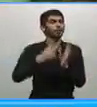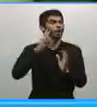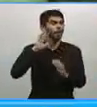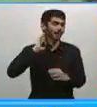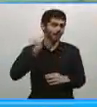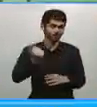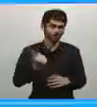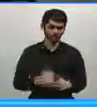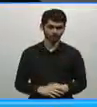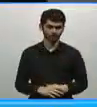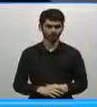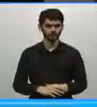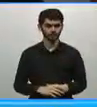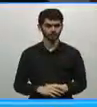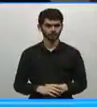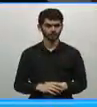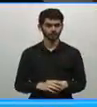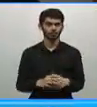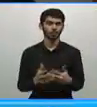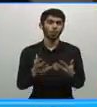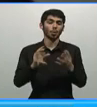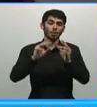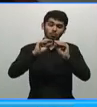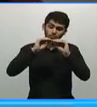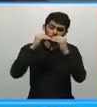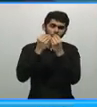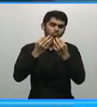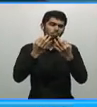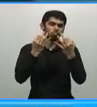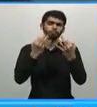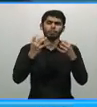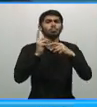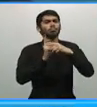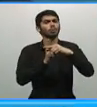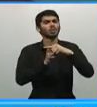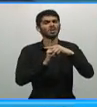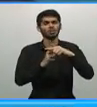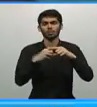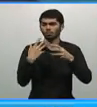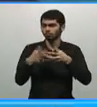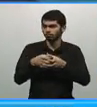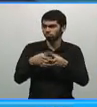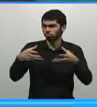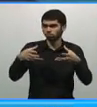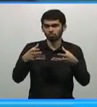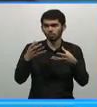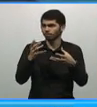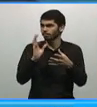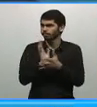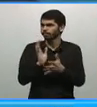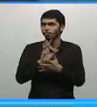2016. Balance más que positivo, es imposible no hacerlo, hemos crecido como el 300%, el